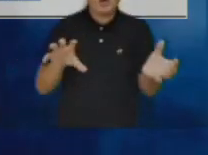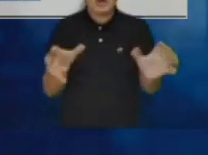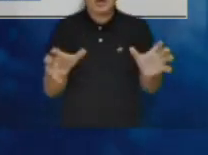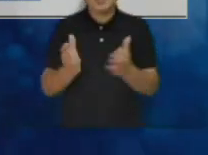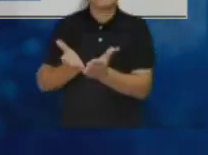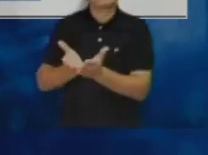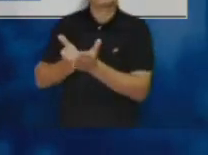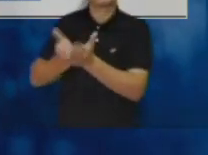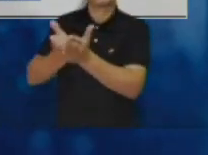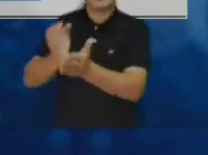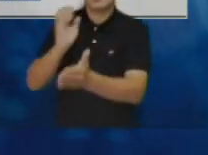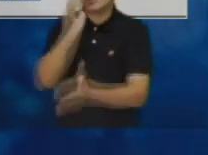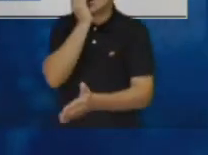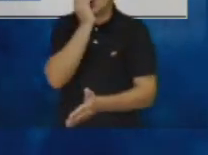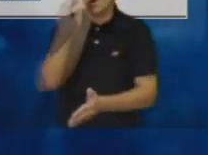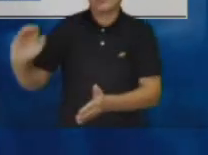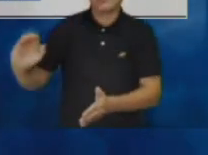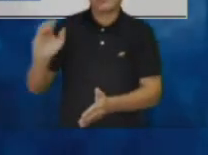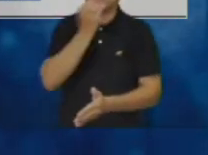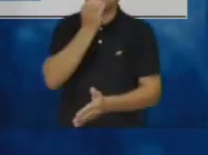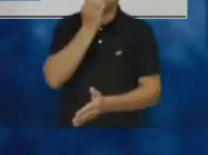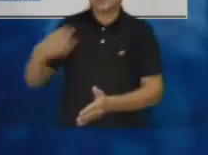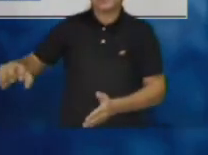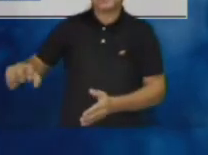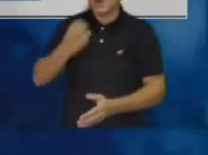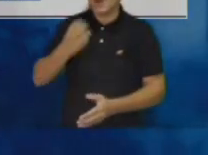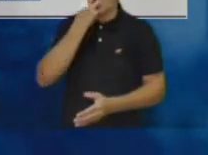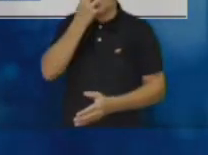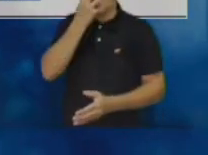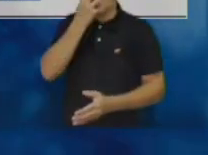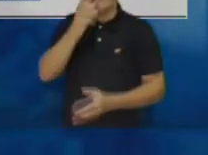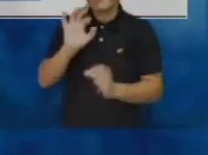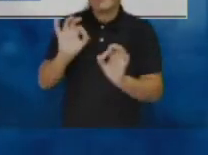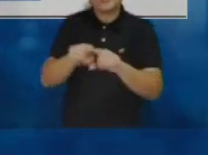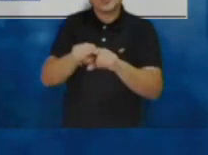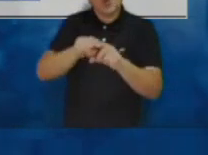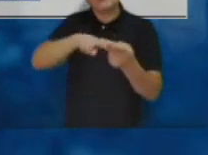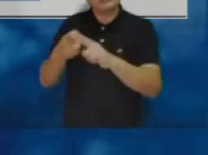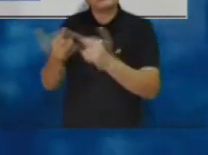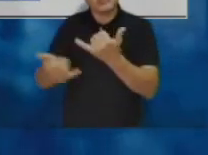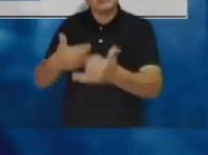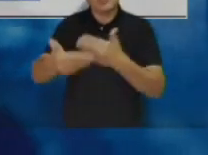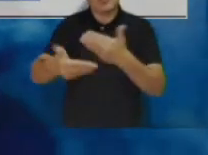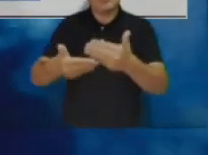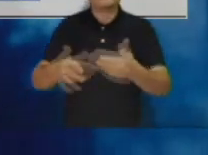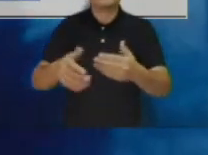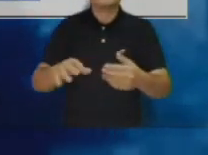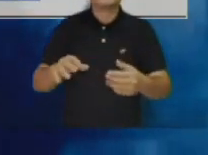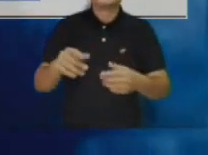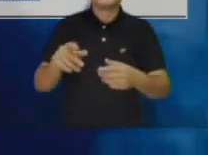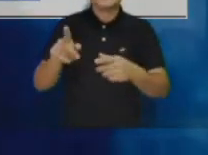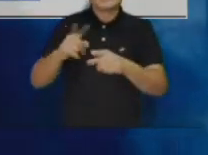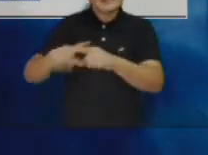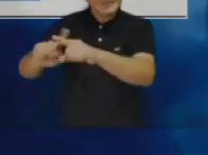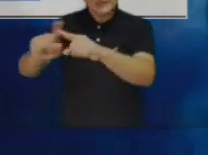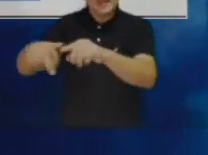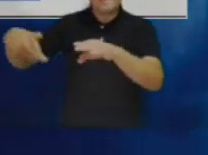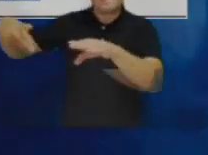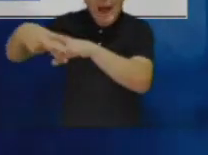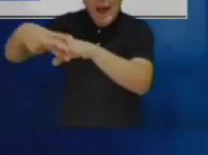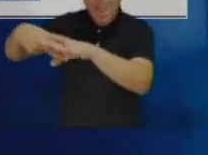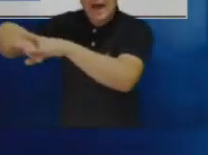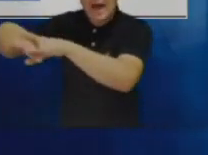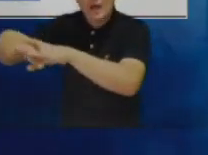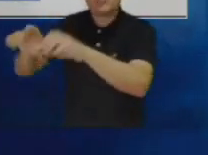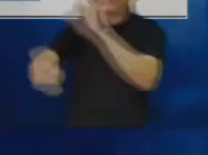barcos. Como verán, varios campos en los que actuamos para prevenir interferencias, en este caso en